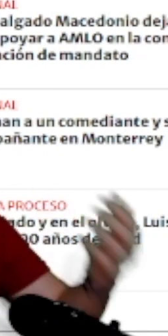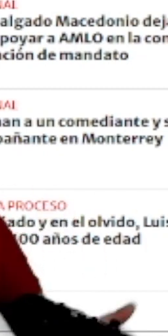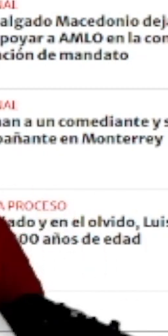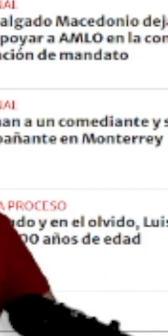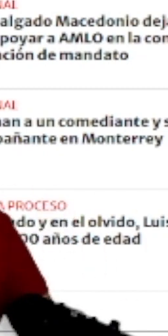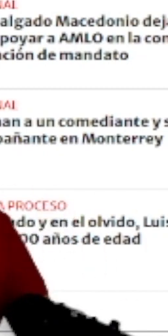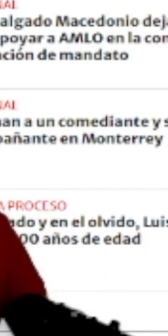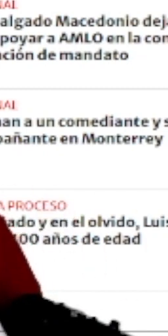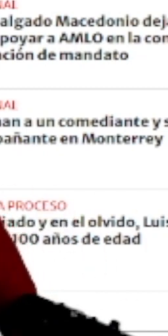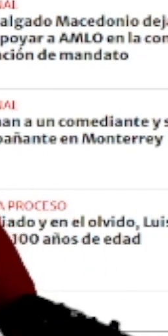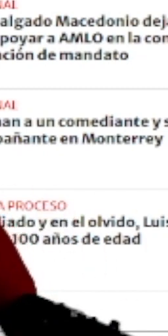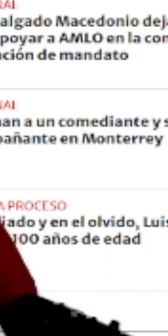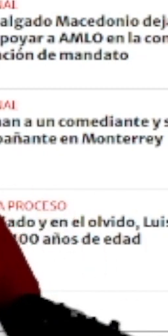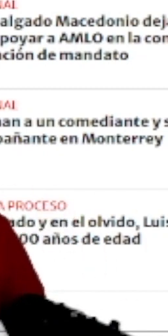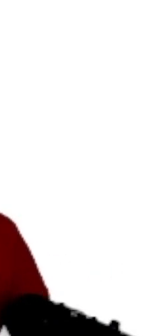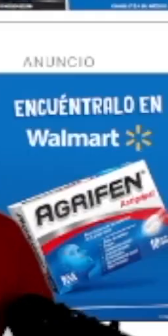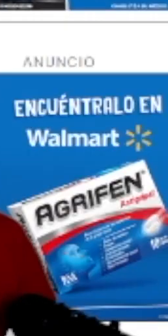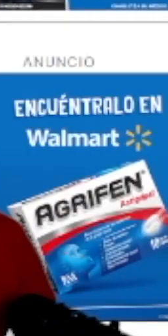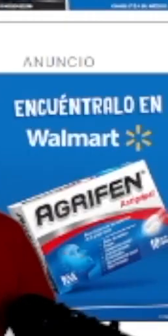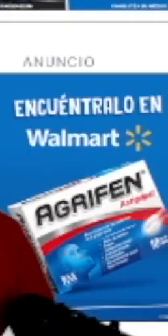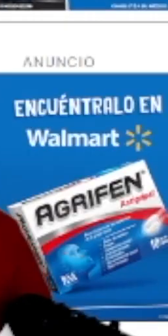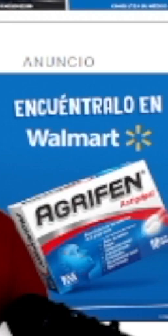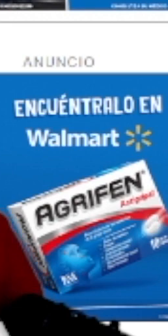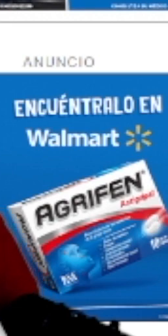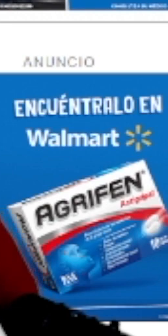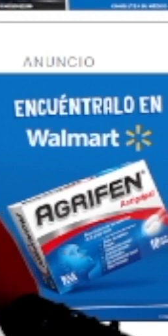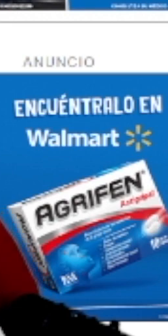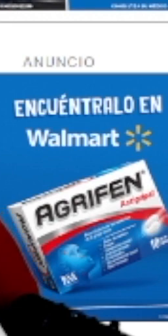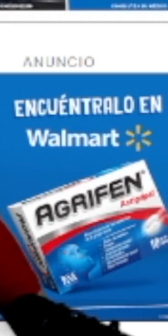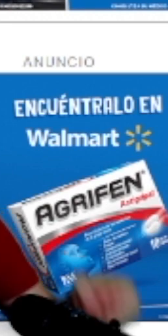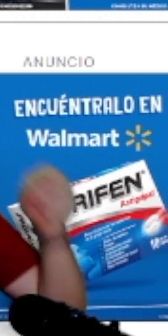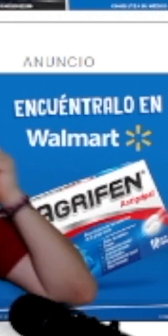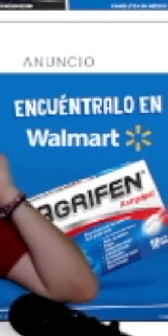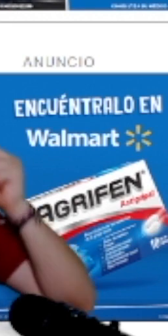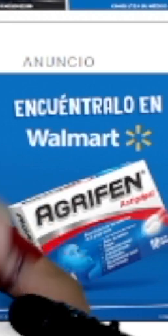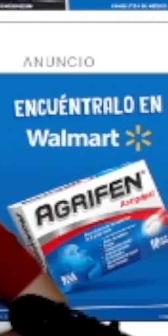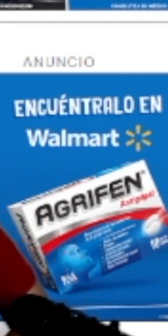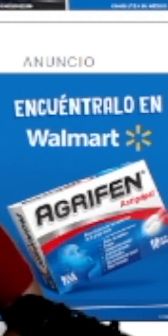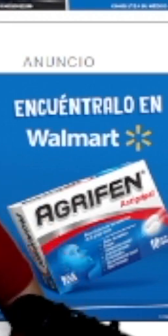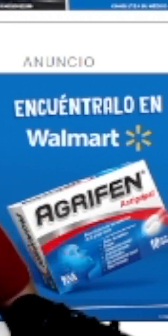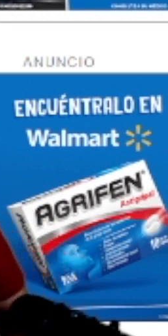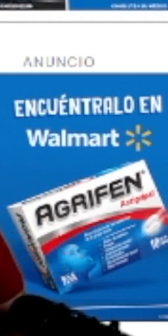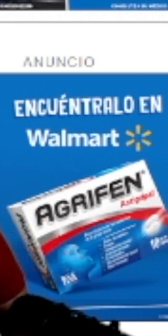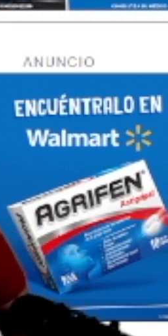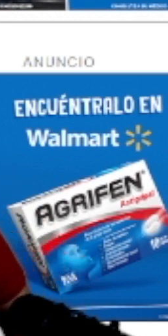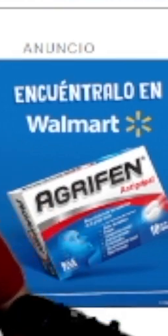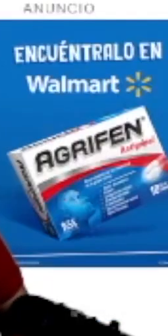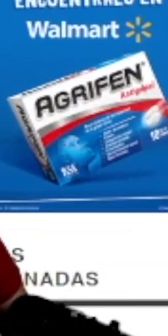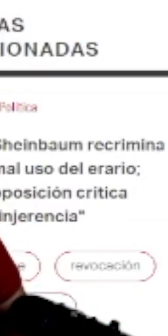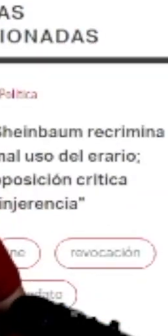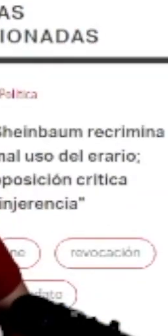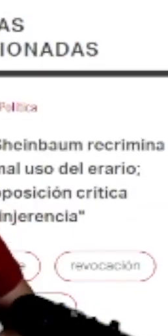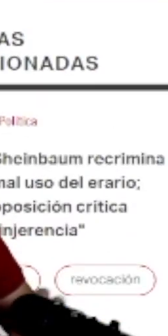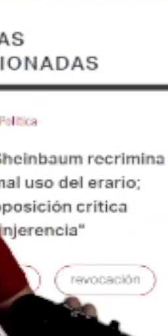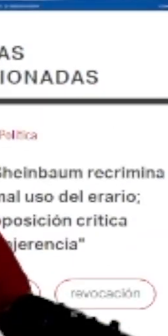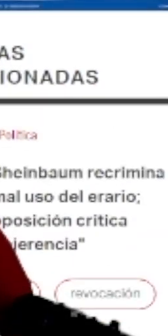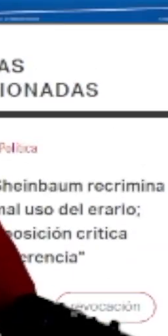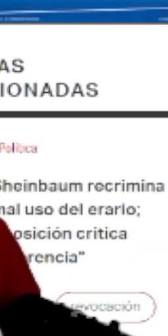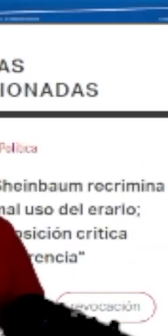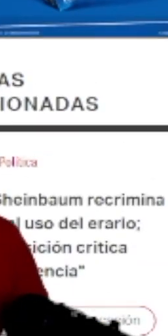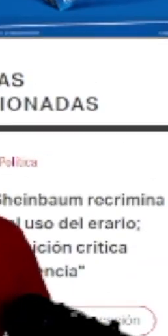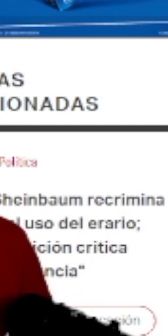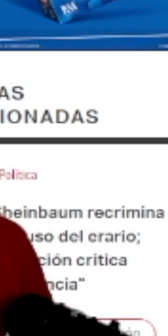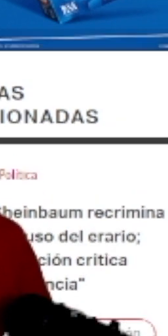nos mostró el verdadero rostro de Lencho Córdoba y Ciro Murayama. El presidente ya regresó después de haber dado positivo a